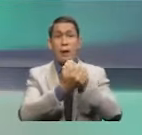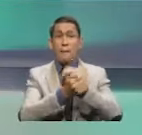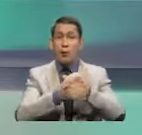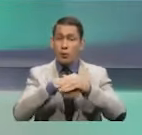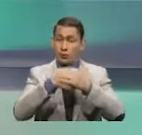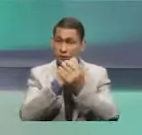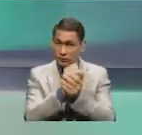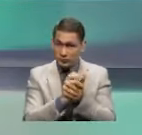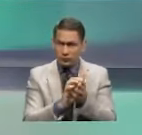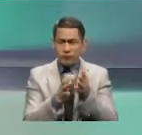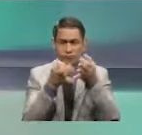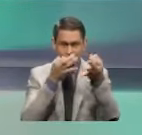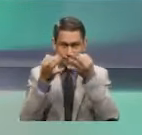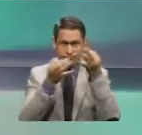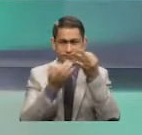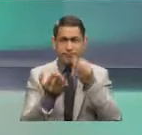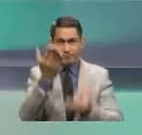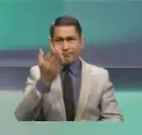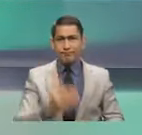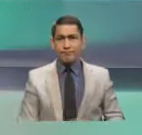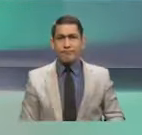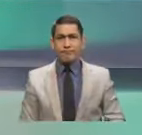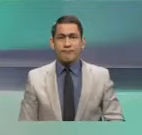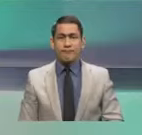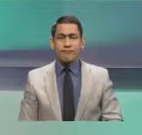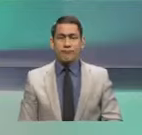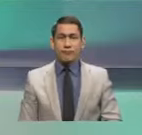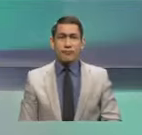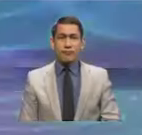tiempo, buena cara. O si no, vean esta nota.